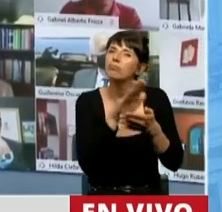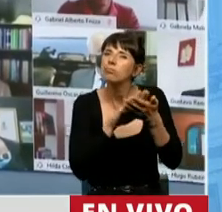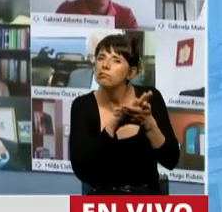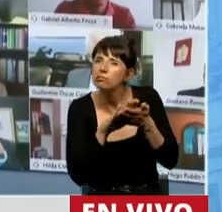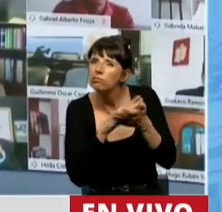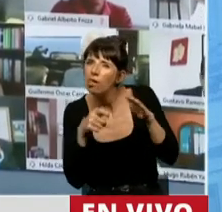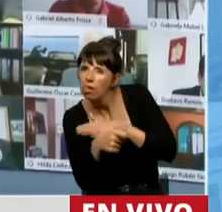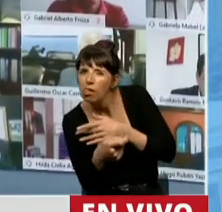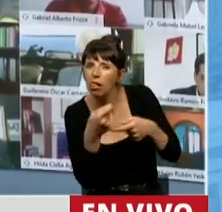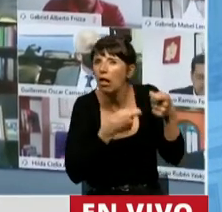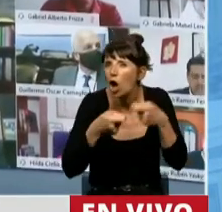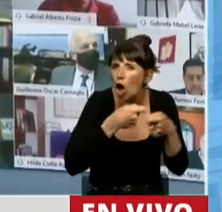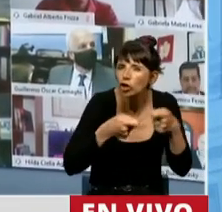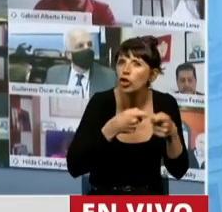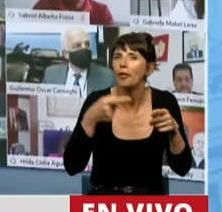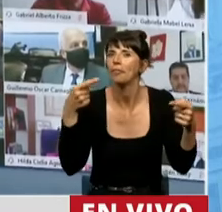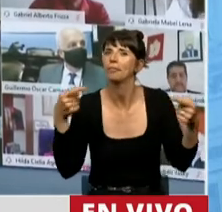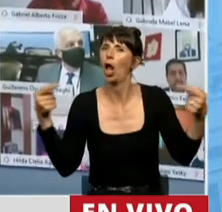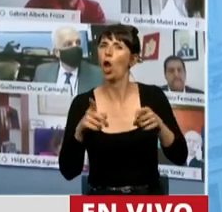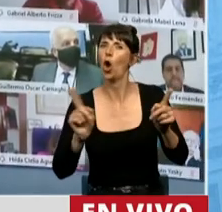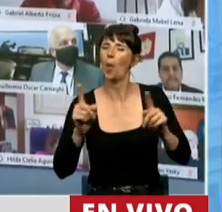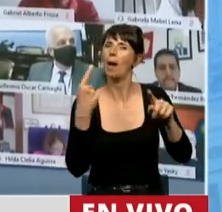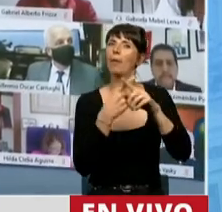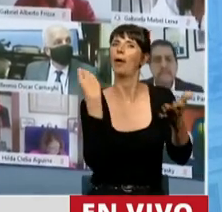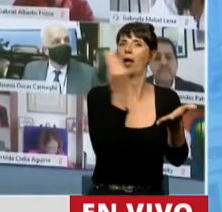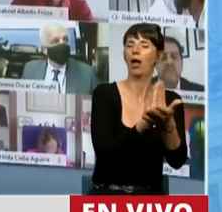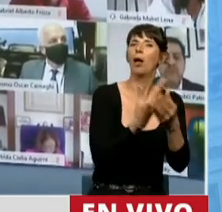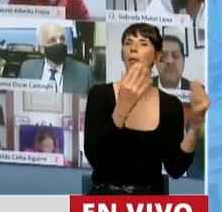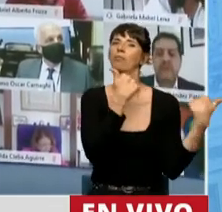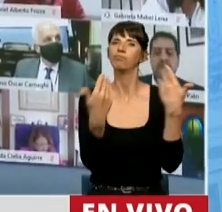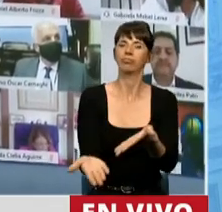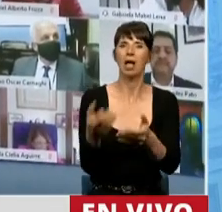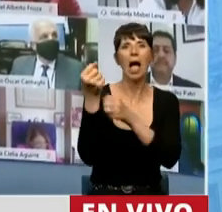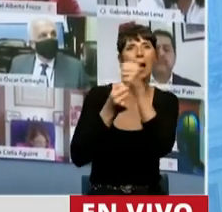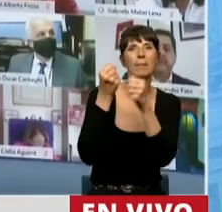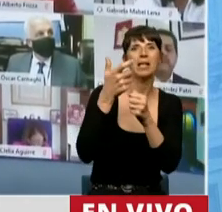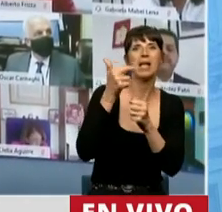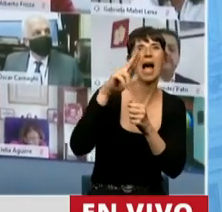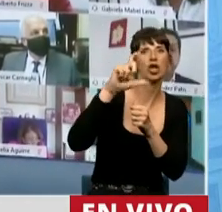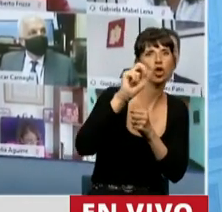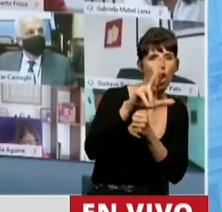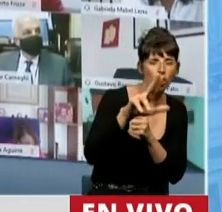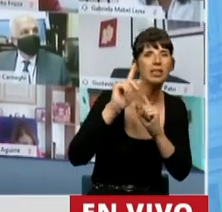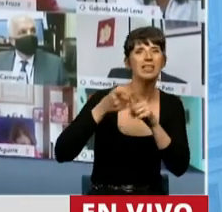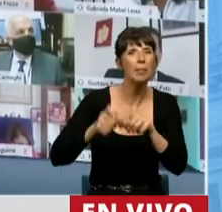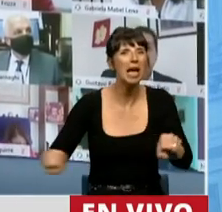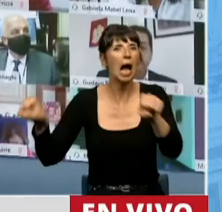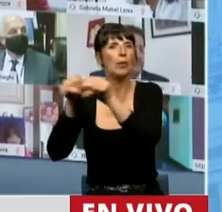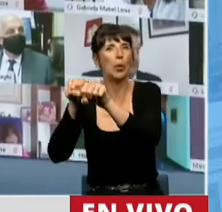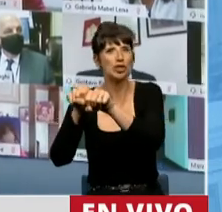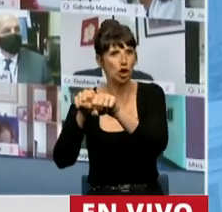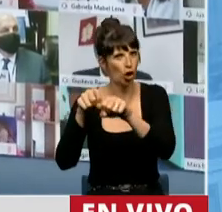y negociaciones incompatibles con la función pública por favorecer a empresas como Arcor y Cablevisión, de las que había sido